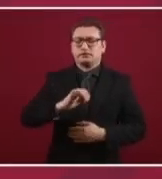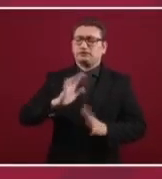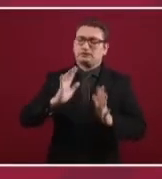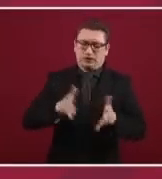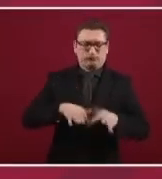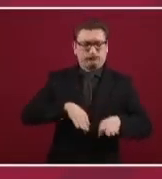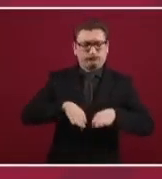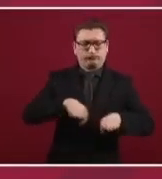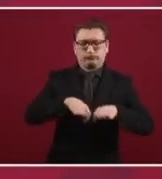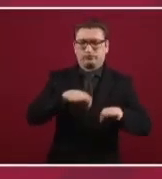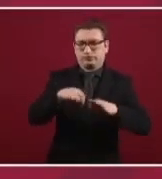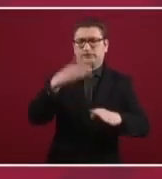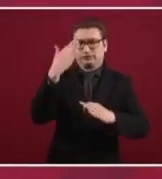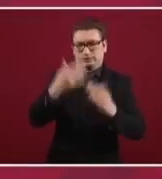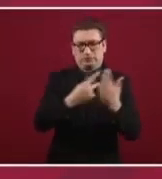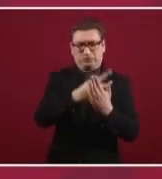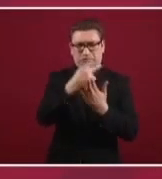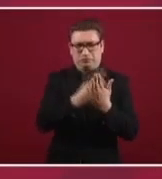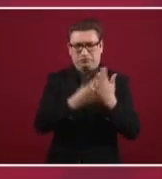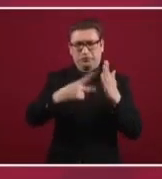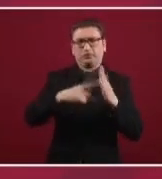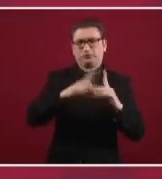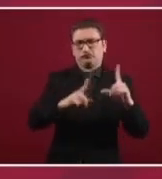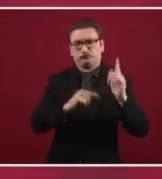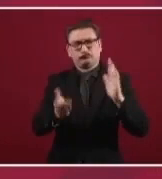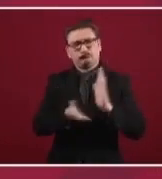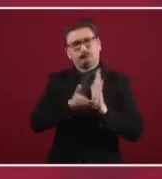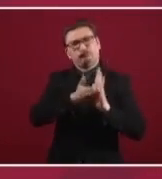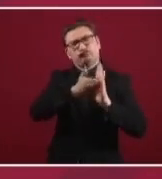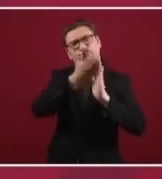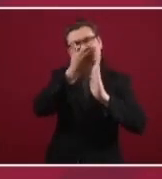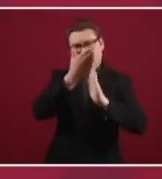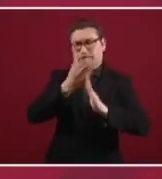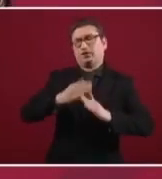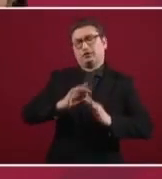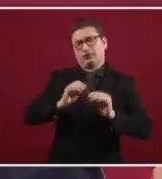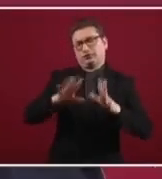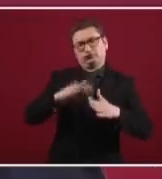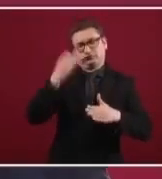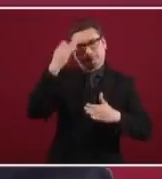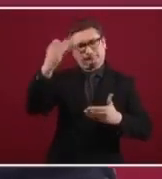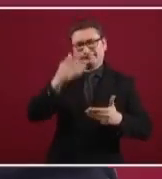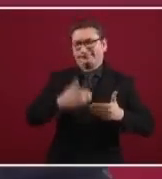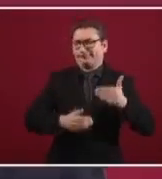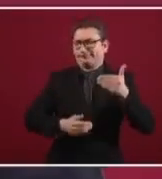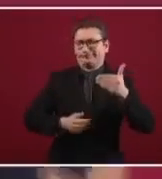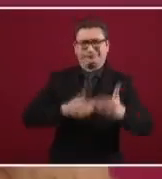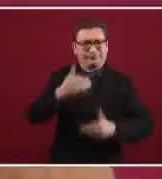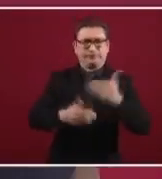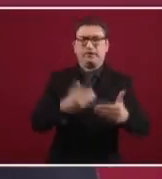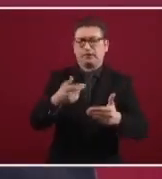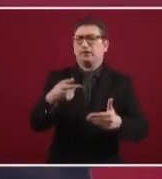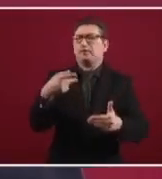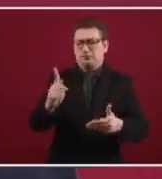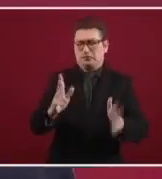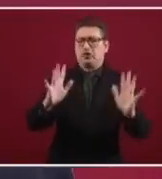trabajando en el plan de infraestructura. Todo esto lleva tiempo, pero ya